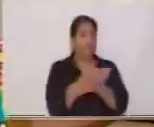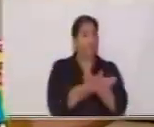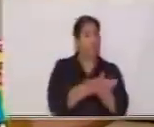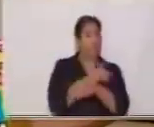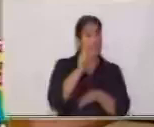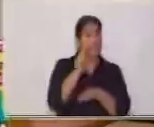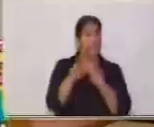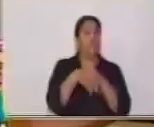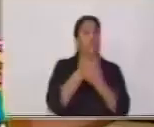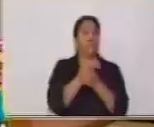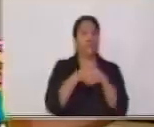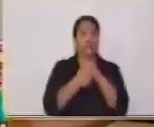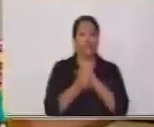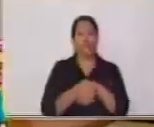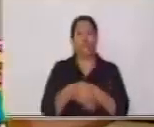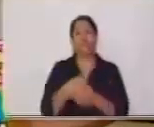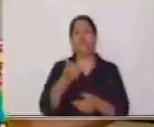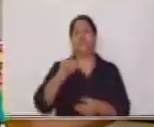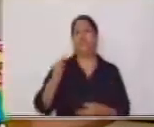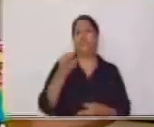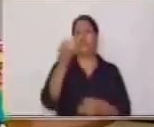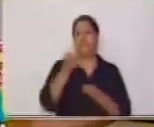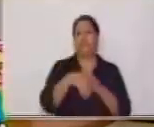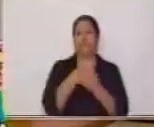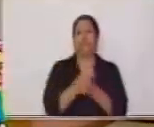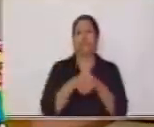manos constantemente con agua y jabón.